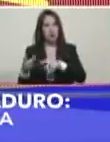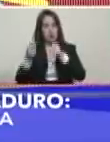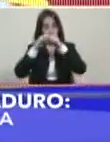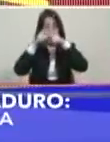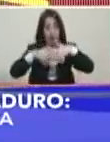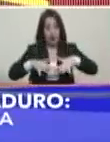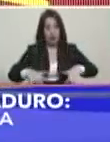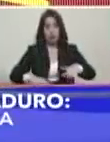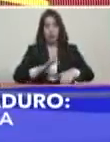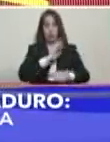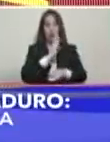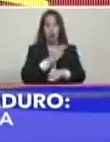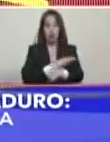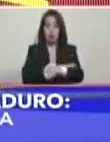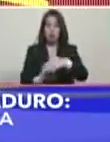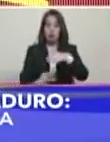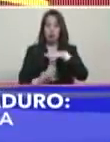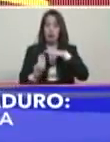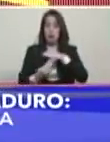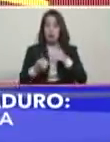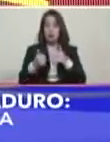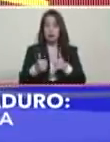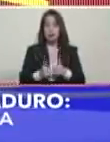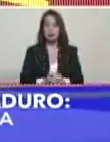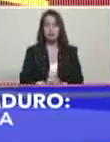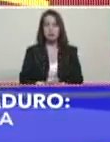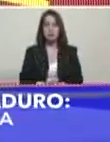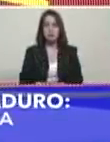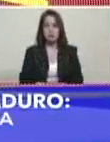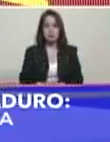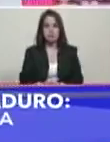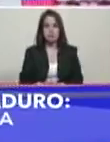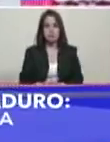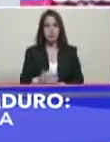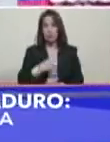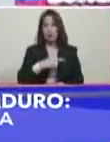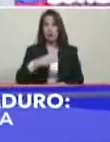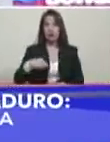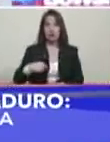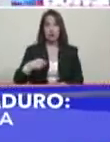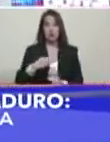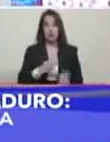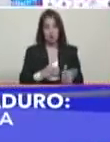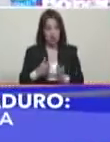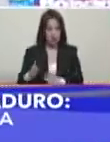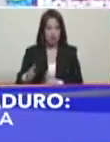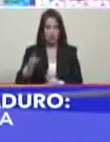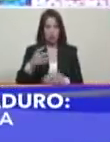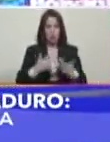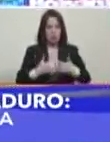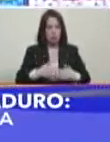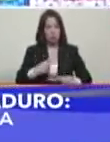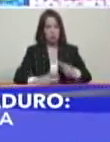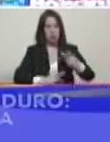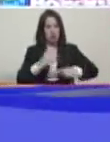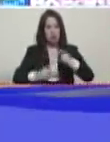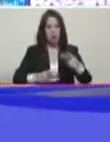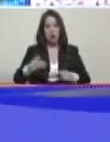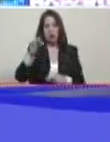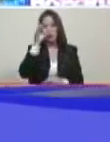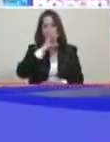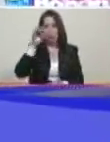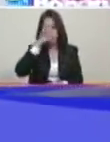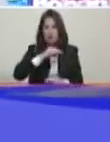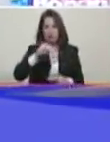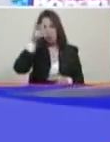la base. Así es, presidente. Muy poderosa. Nosotros hemos venido organizando todos los productores de cerdo, de ganado, de gallina,